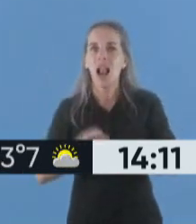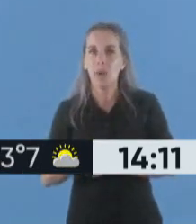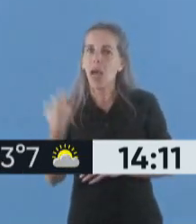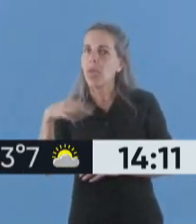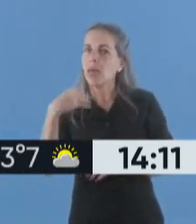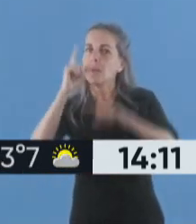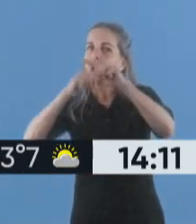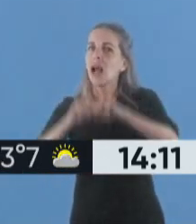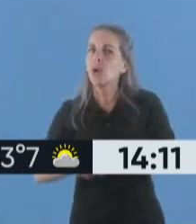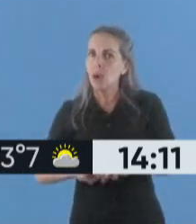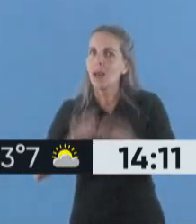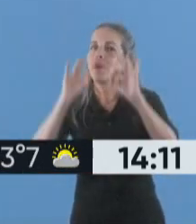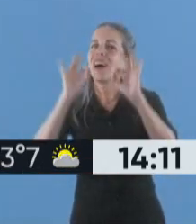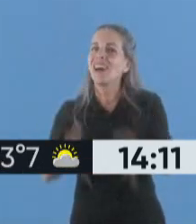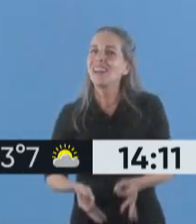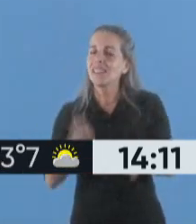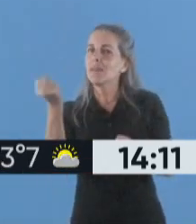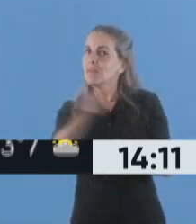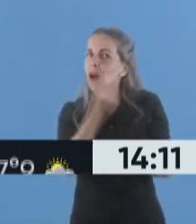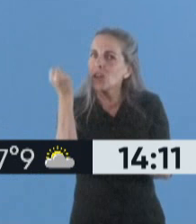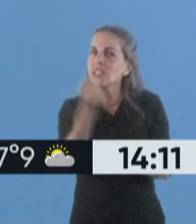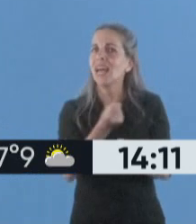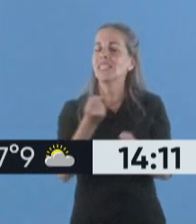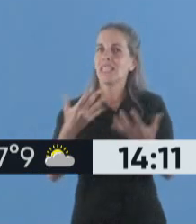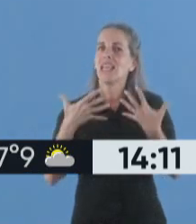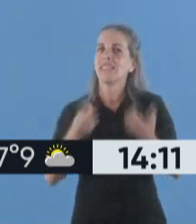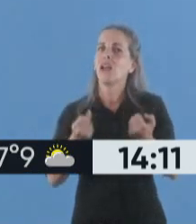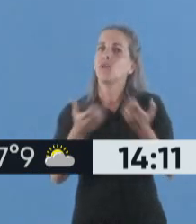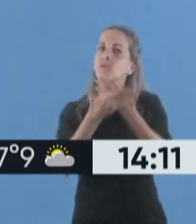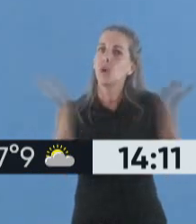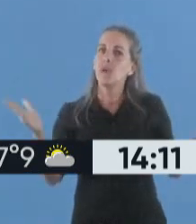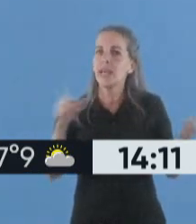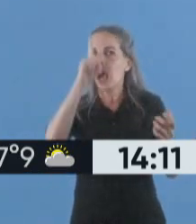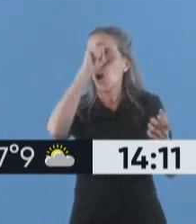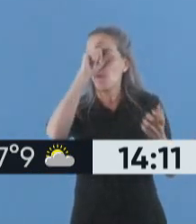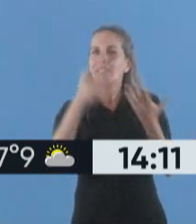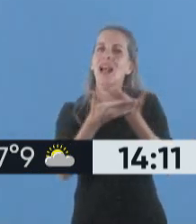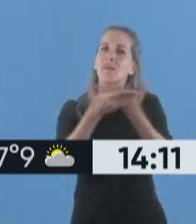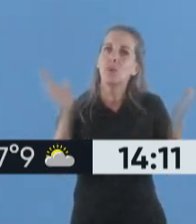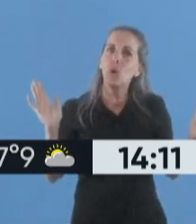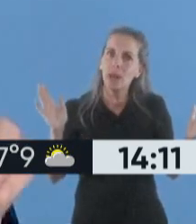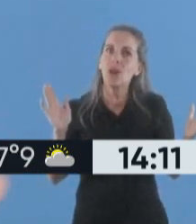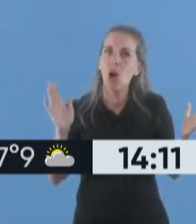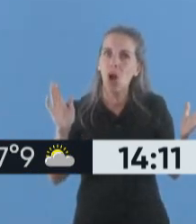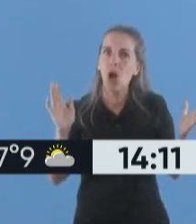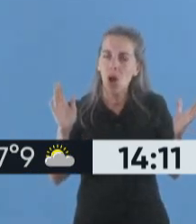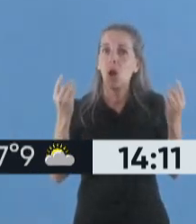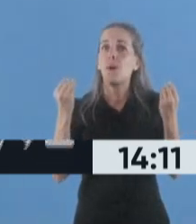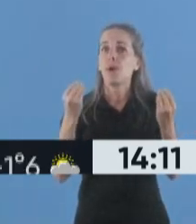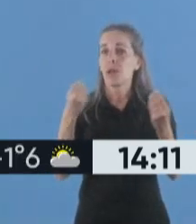que hacer para poner en valor la importancia de la salud pública. Porque cuando